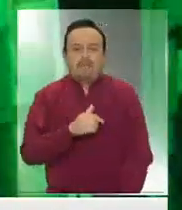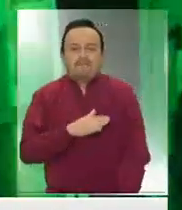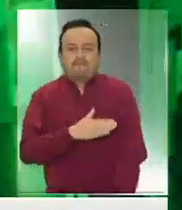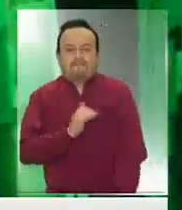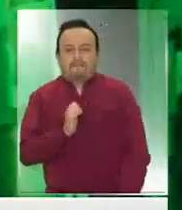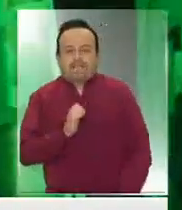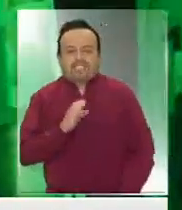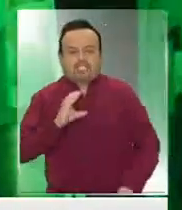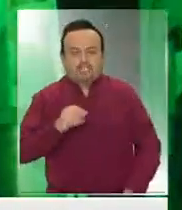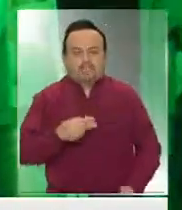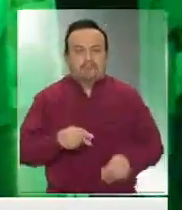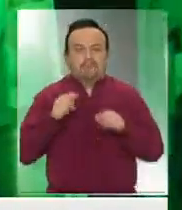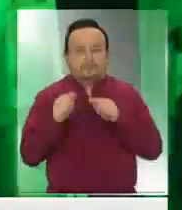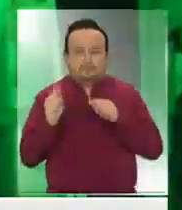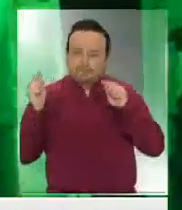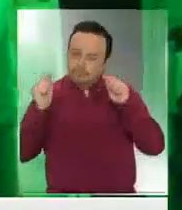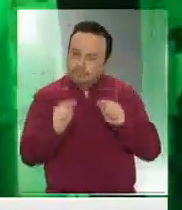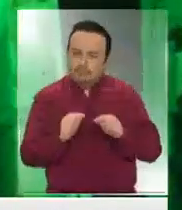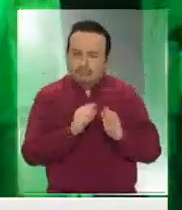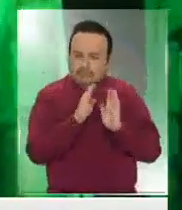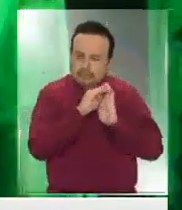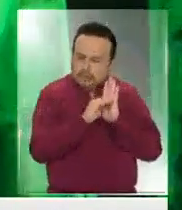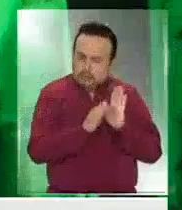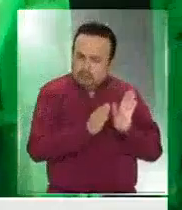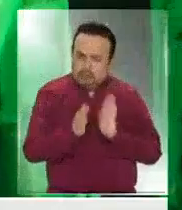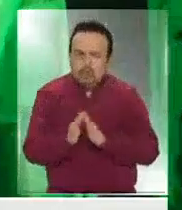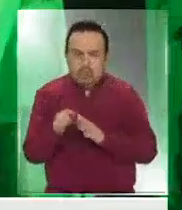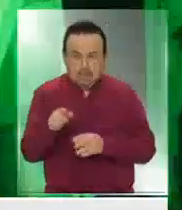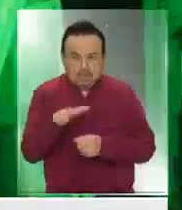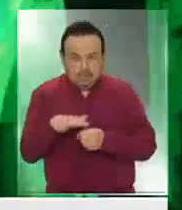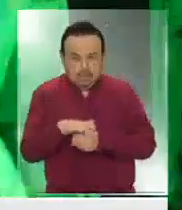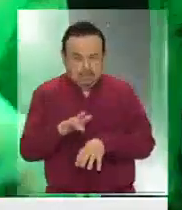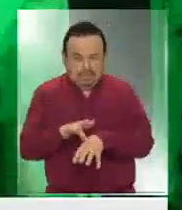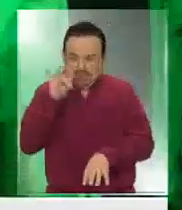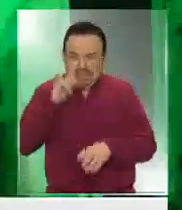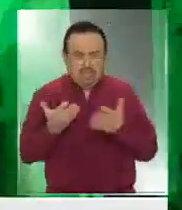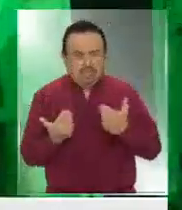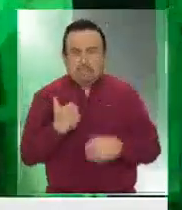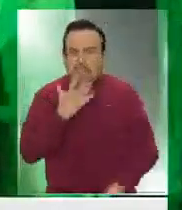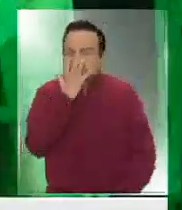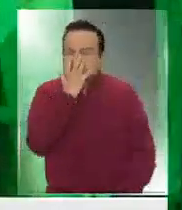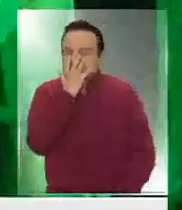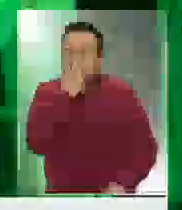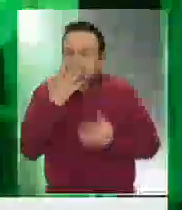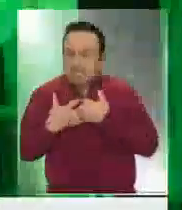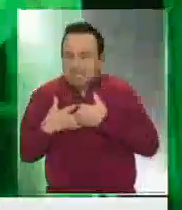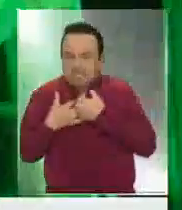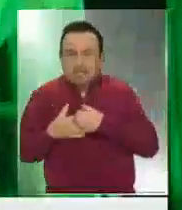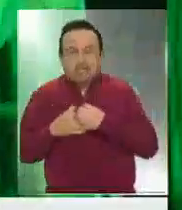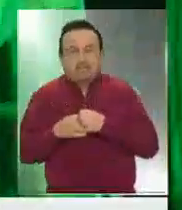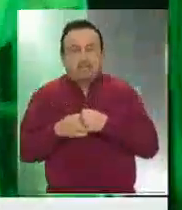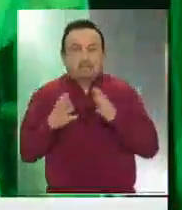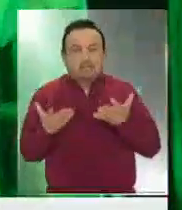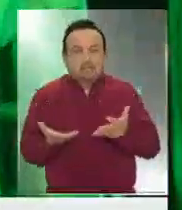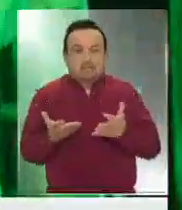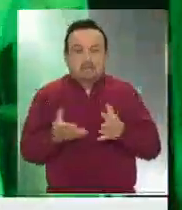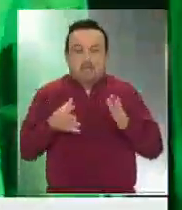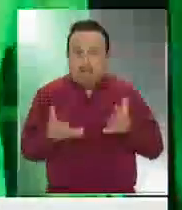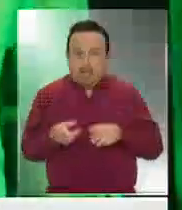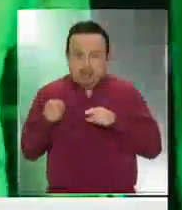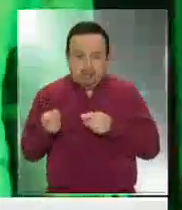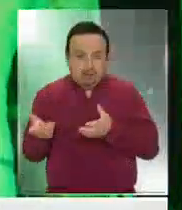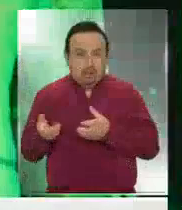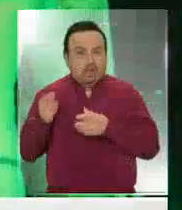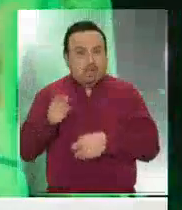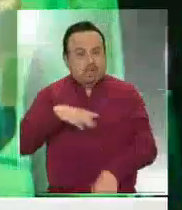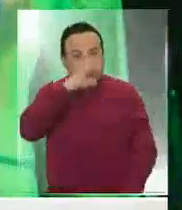todos los protocolos de seguridad. La condición del paciente es de alto requerimiento de oxígeno. Es una condición que puede puede variar desde el momento en que se